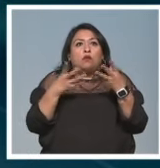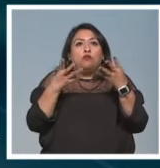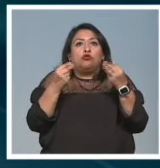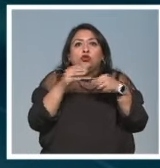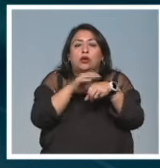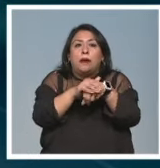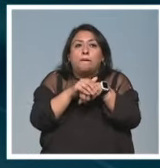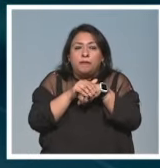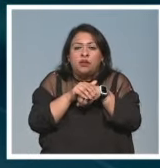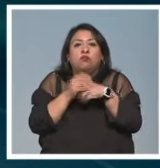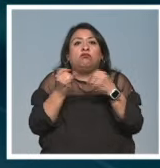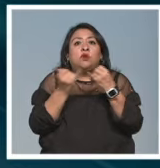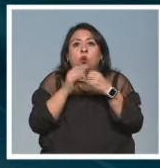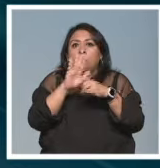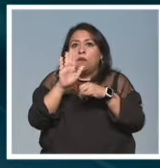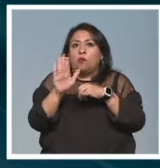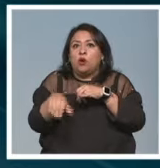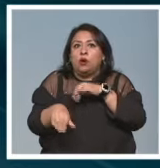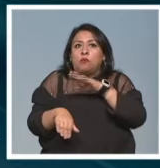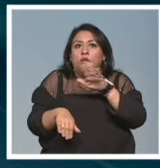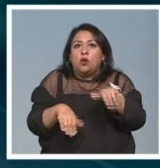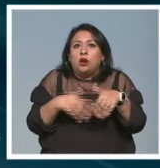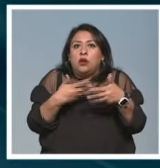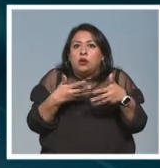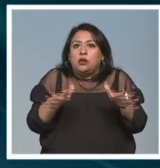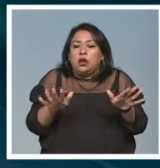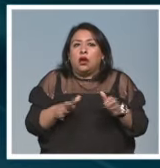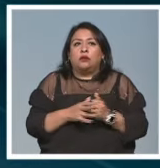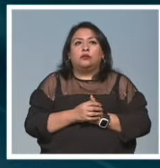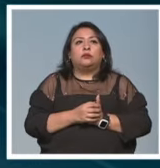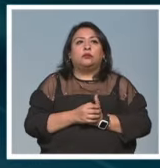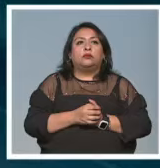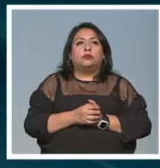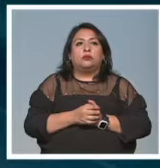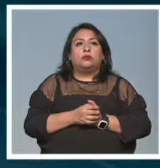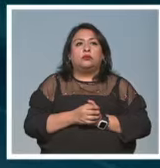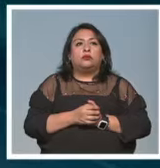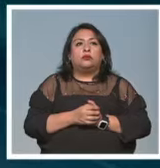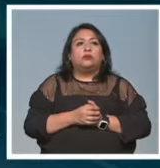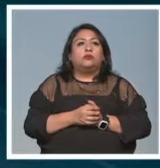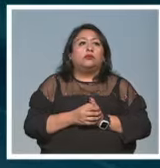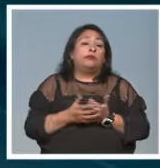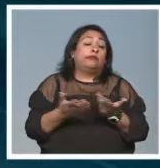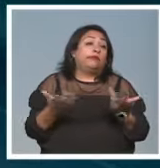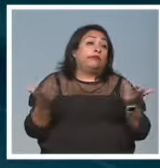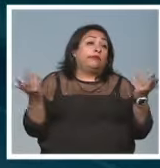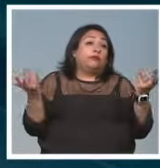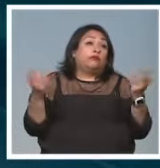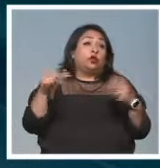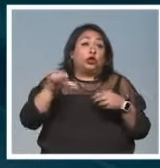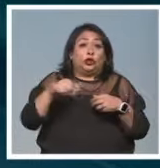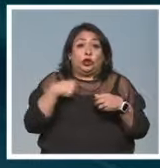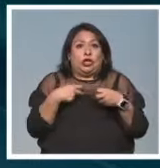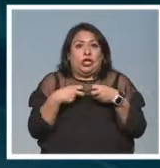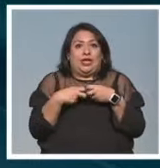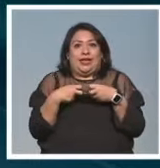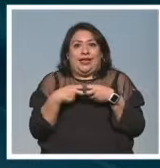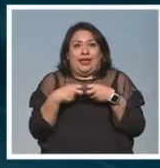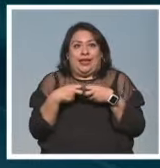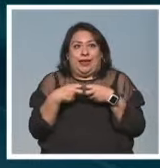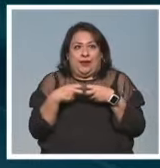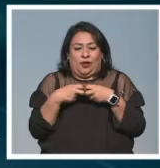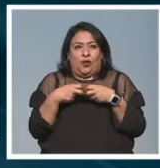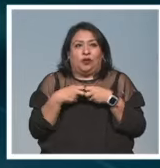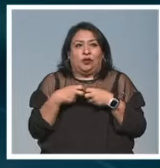de sus amigos también habían dejado este mundo. No, pues por lo pronto estoy muy nervioso.